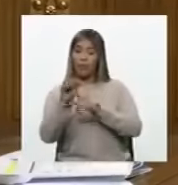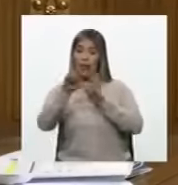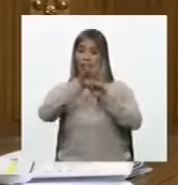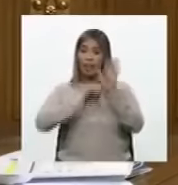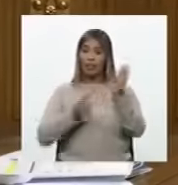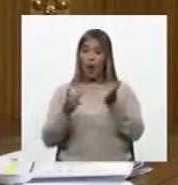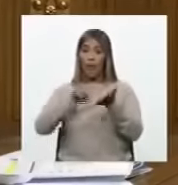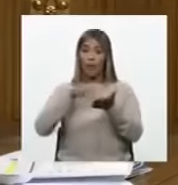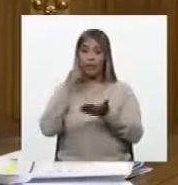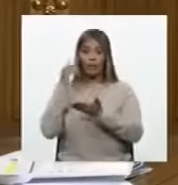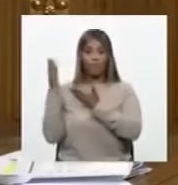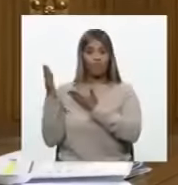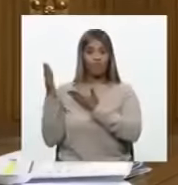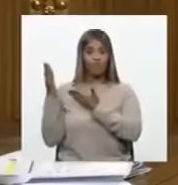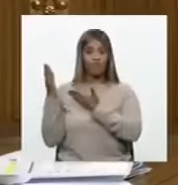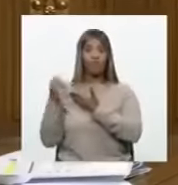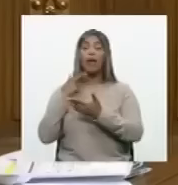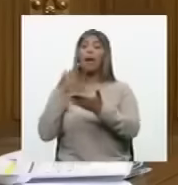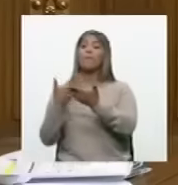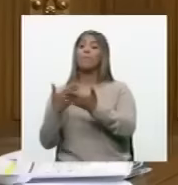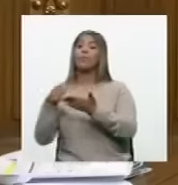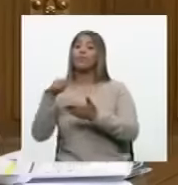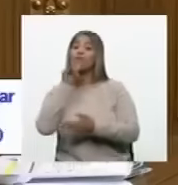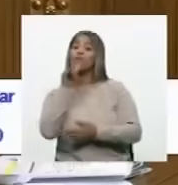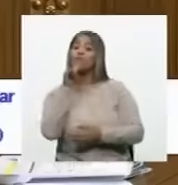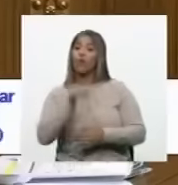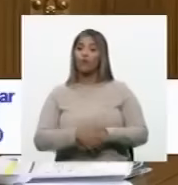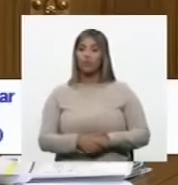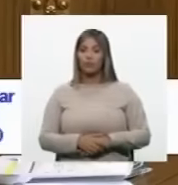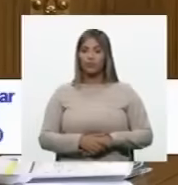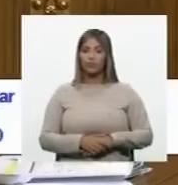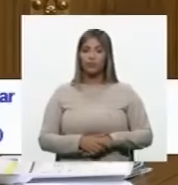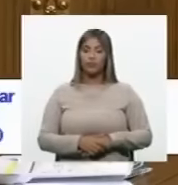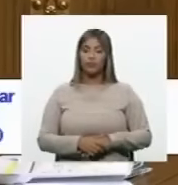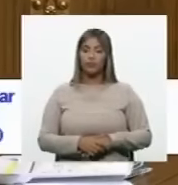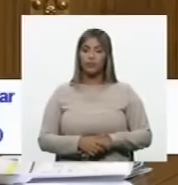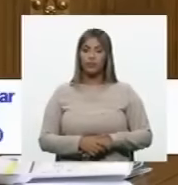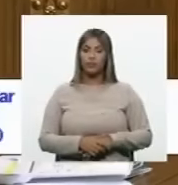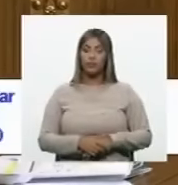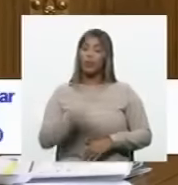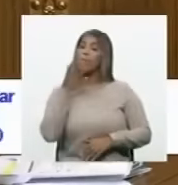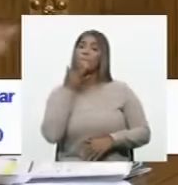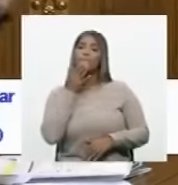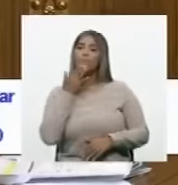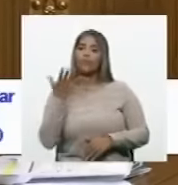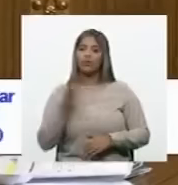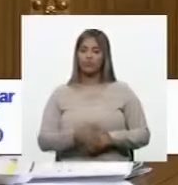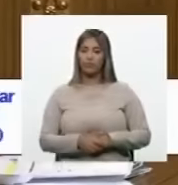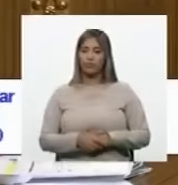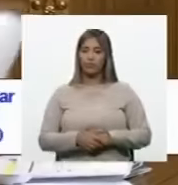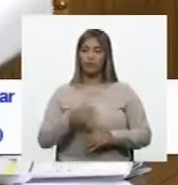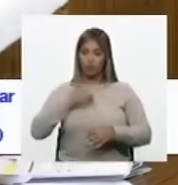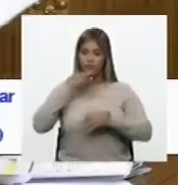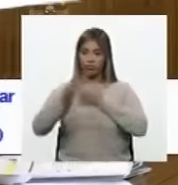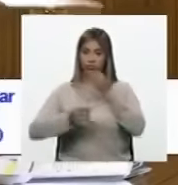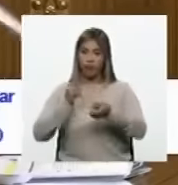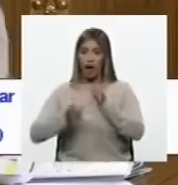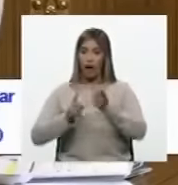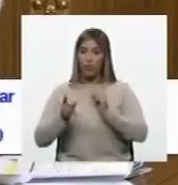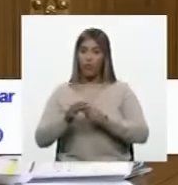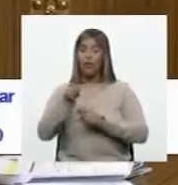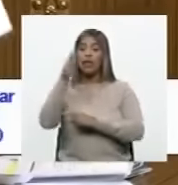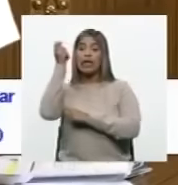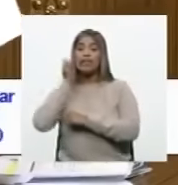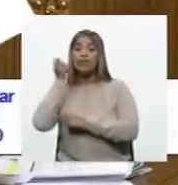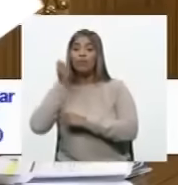listas, que es lo que nos solicita este informe. Las listas. Por ejemplo, voy a mencionar algunos. Aquí está la lista de